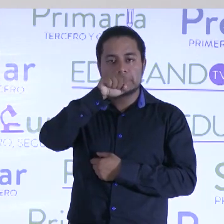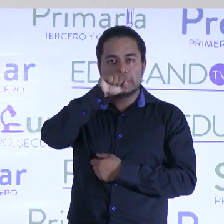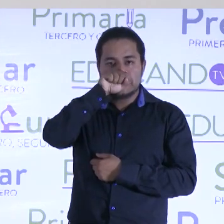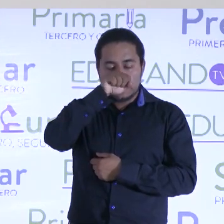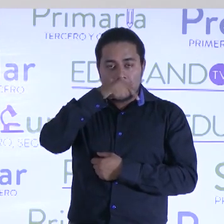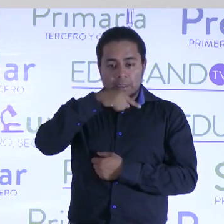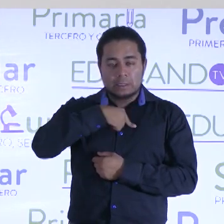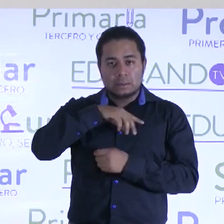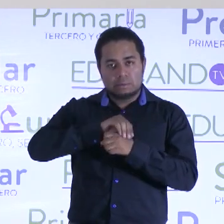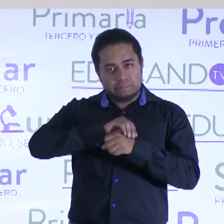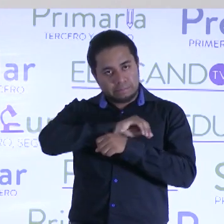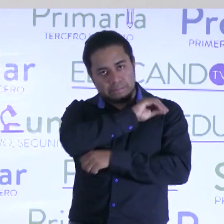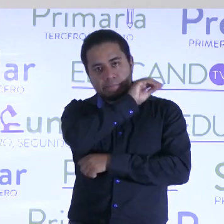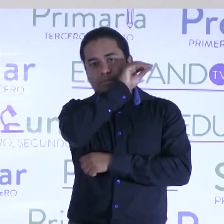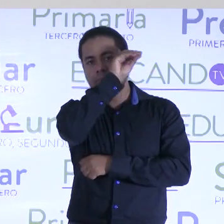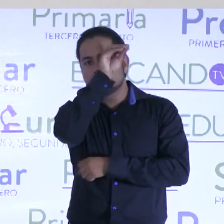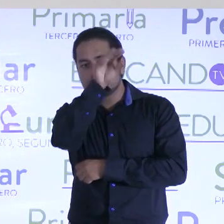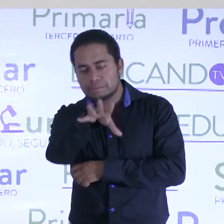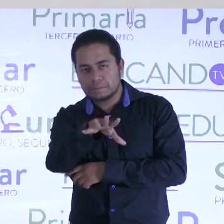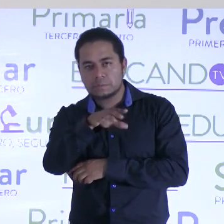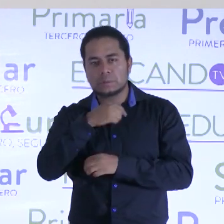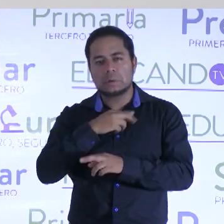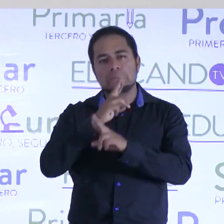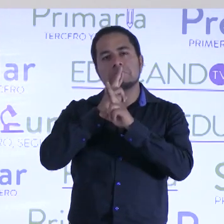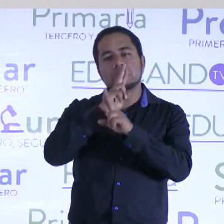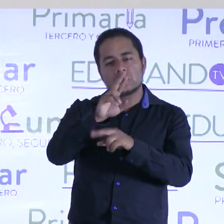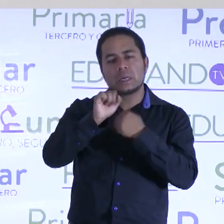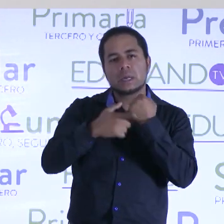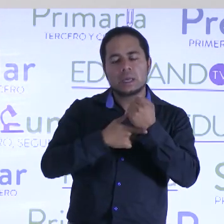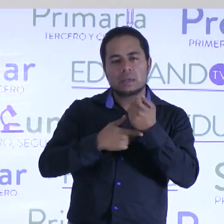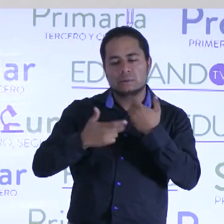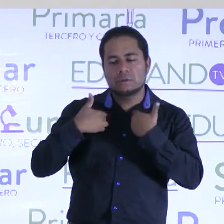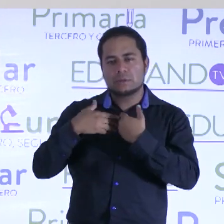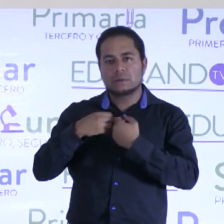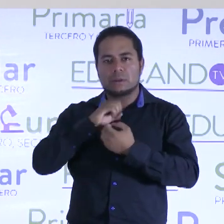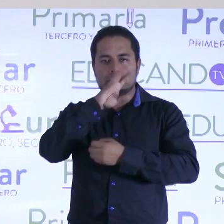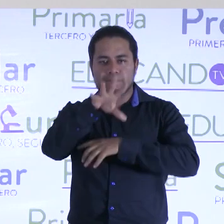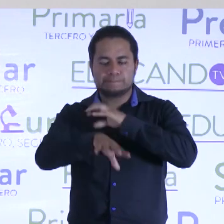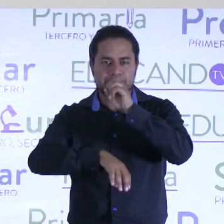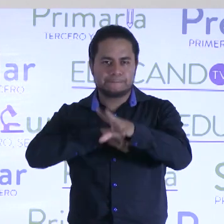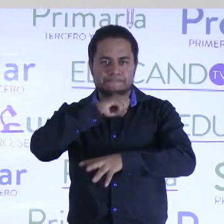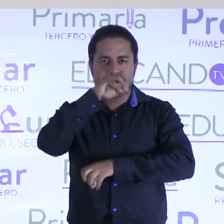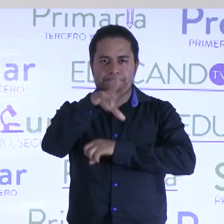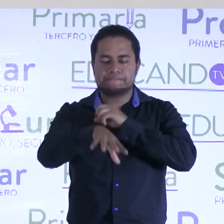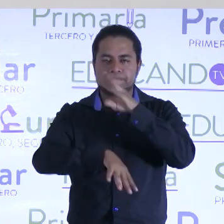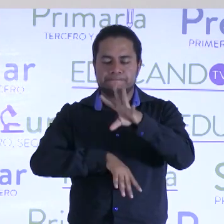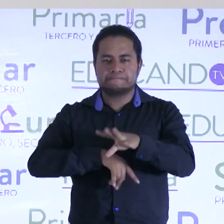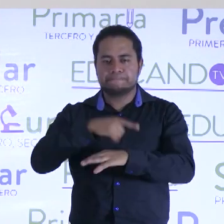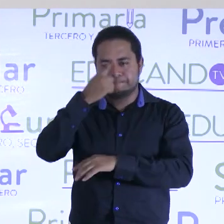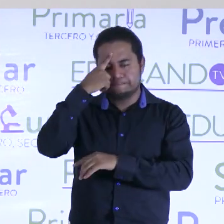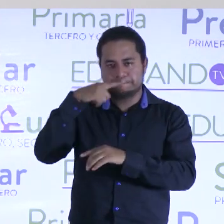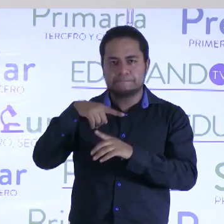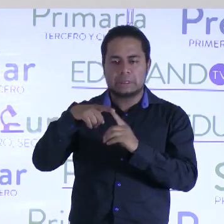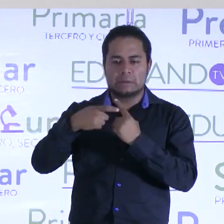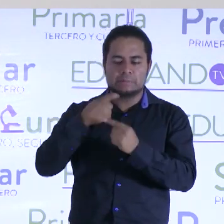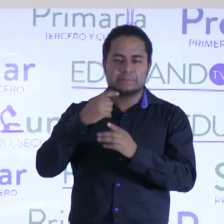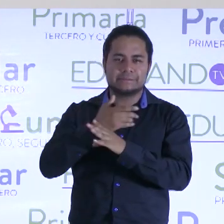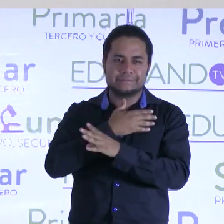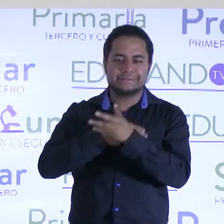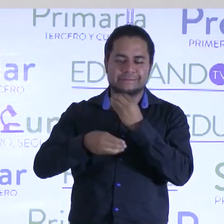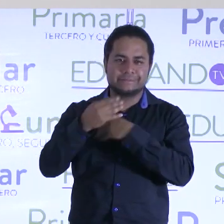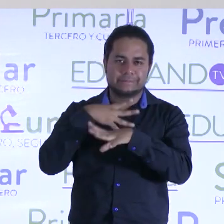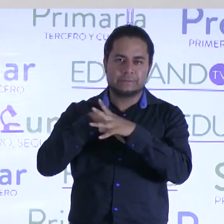y manda una retroalimentación o una contestación al emisor del mensaje